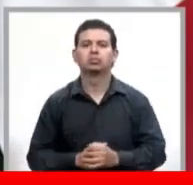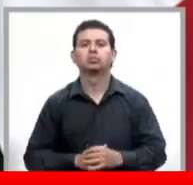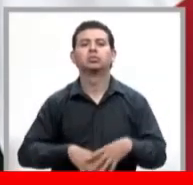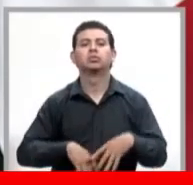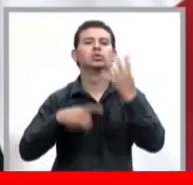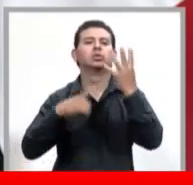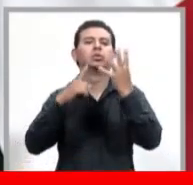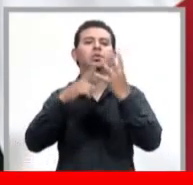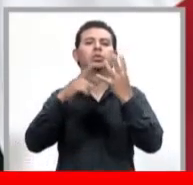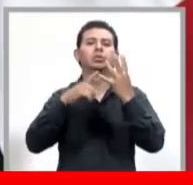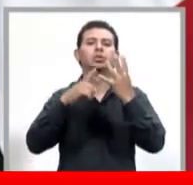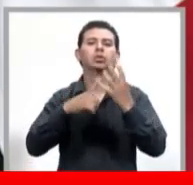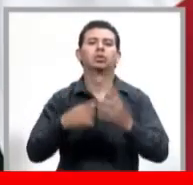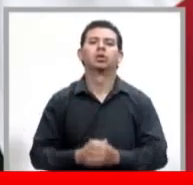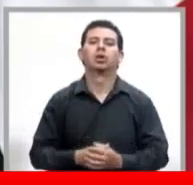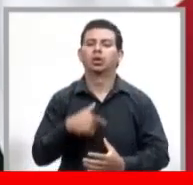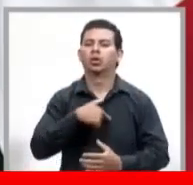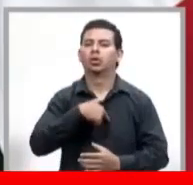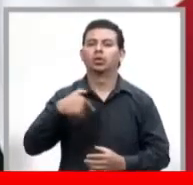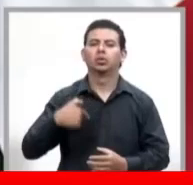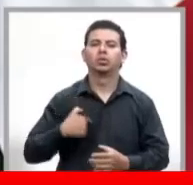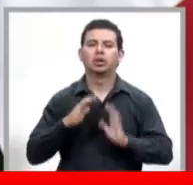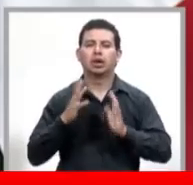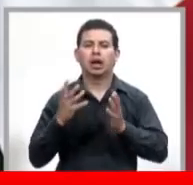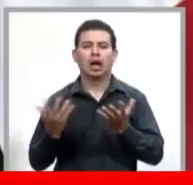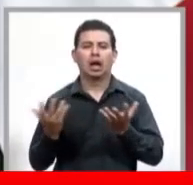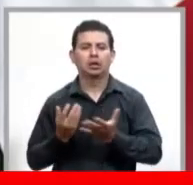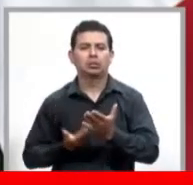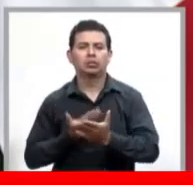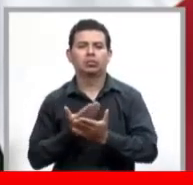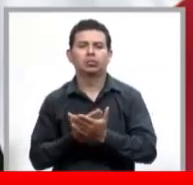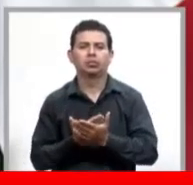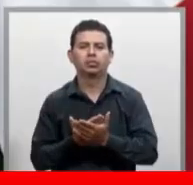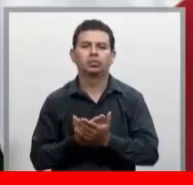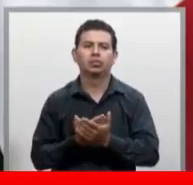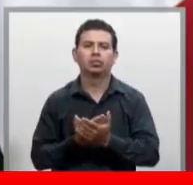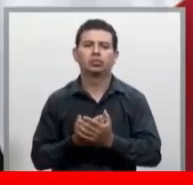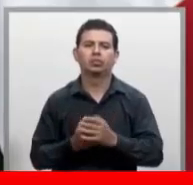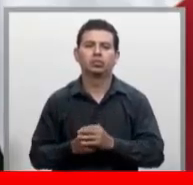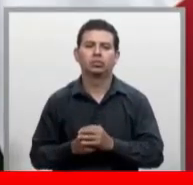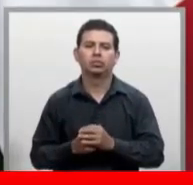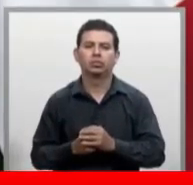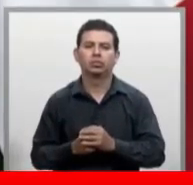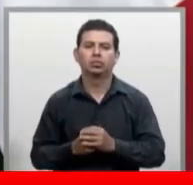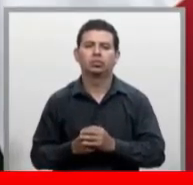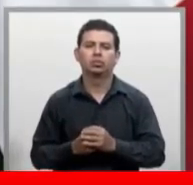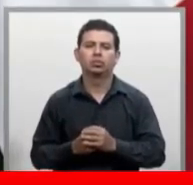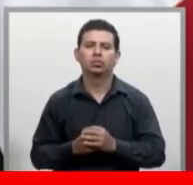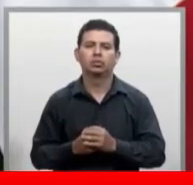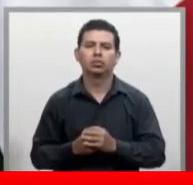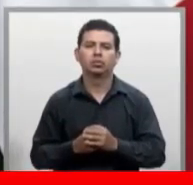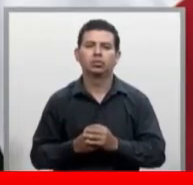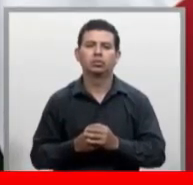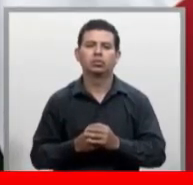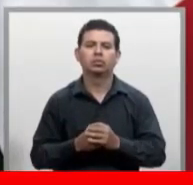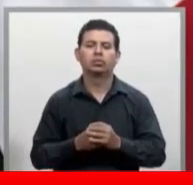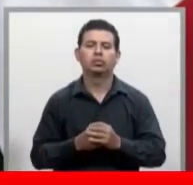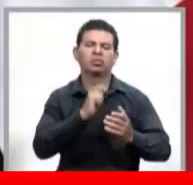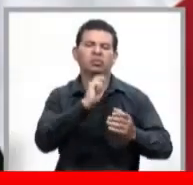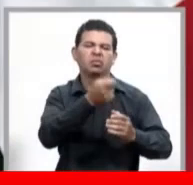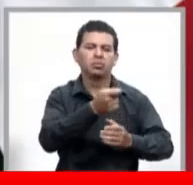Cuatro, estaremos también incrementando los patrullajes y vigilancia. ¿Esto qué